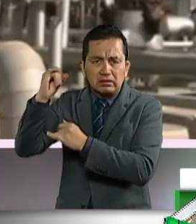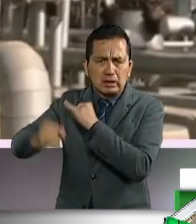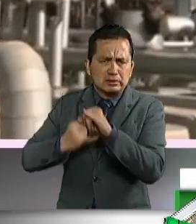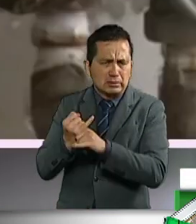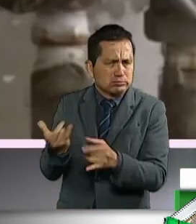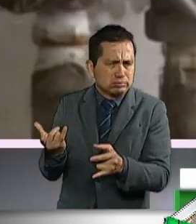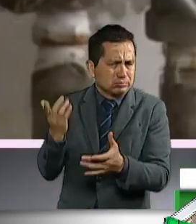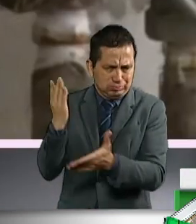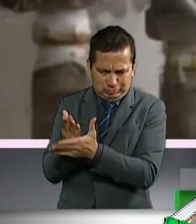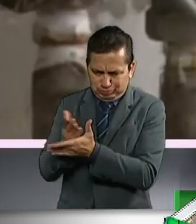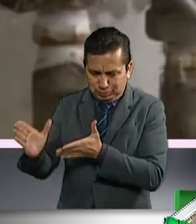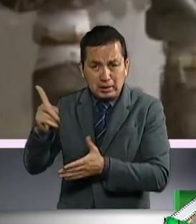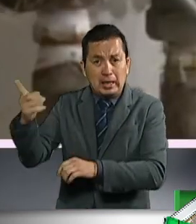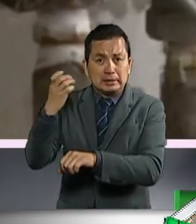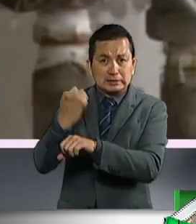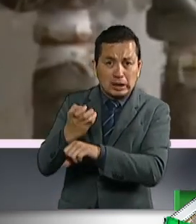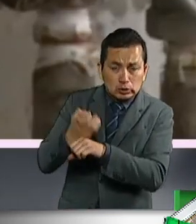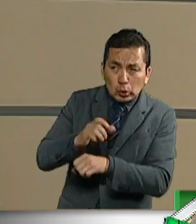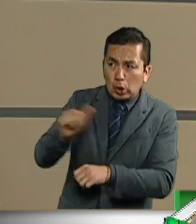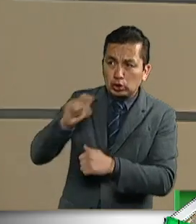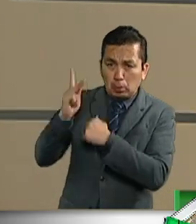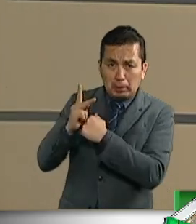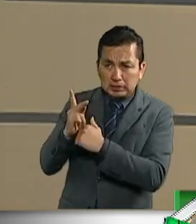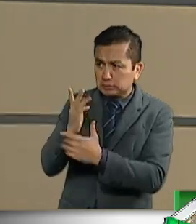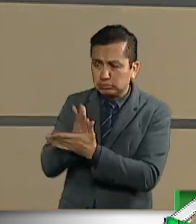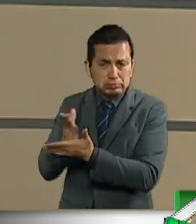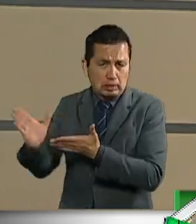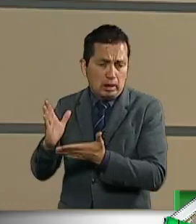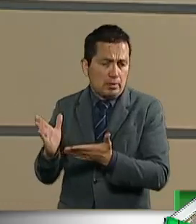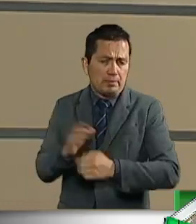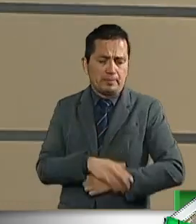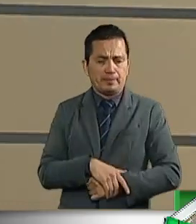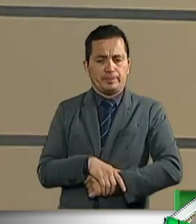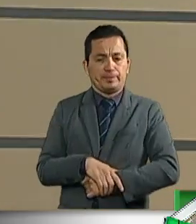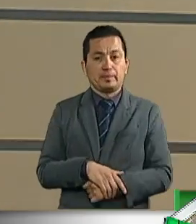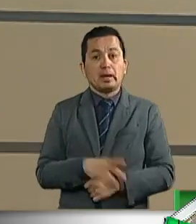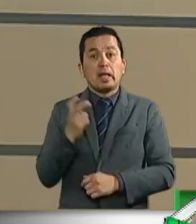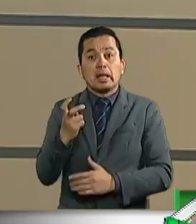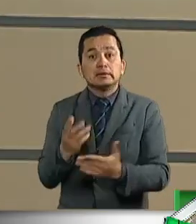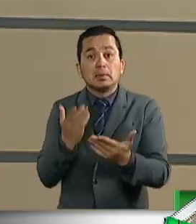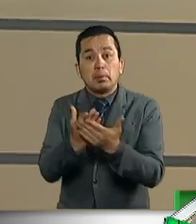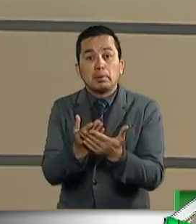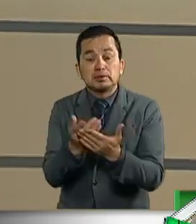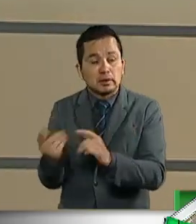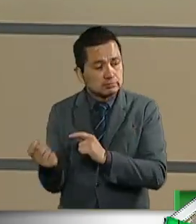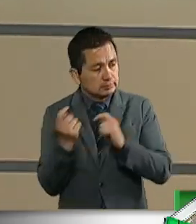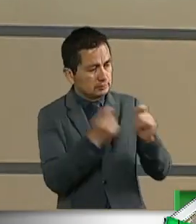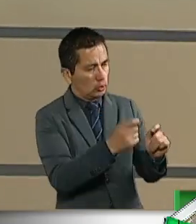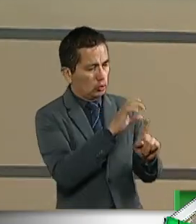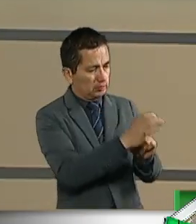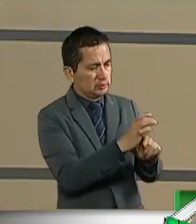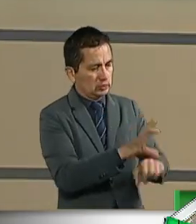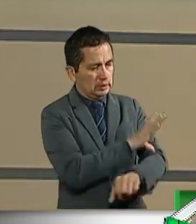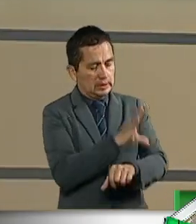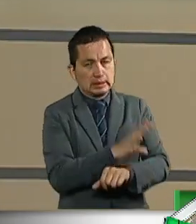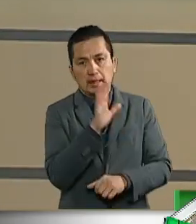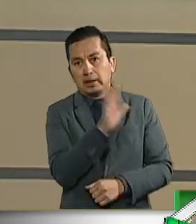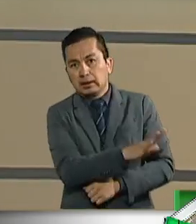Sino de todos los rincones del plan la propuesta se tornó a la comisión de energía de la cámara de